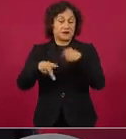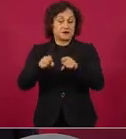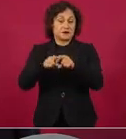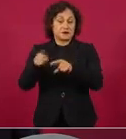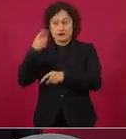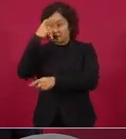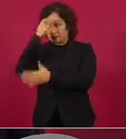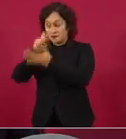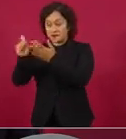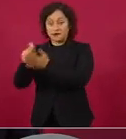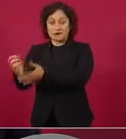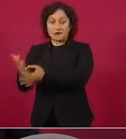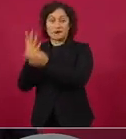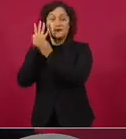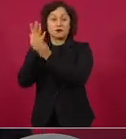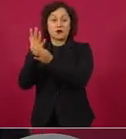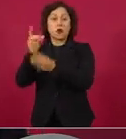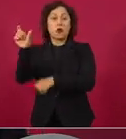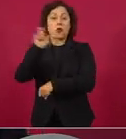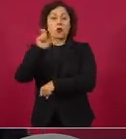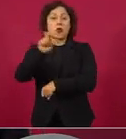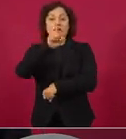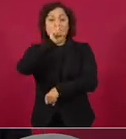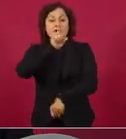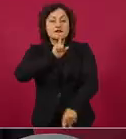que se repite muchas veces, se convierte